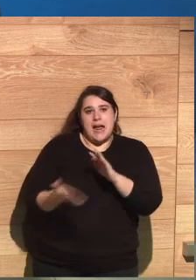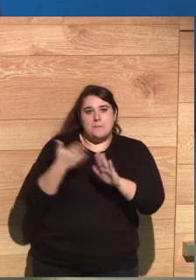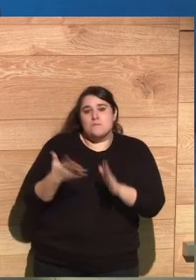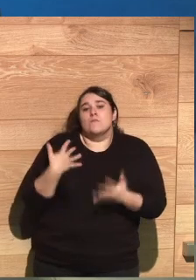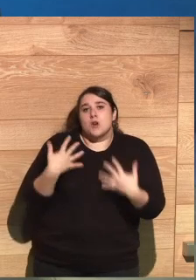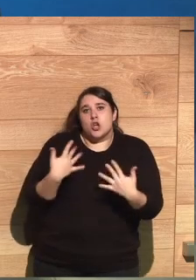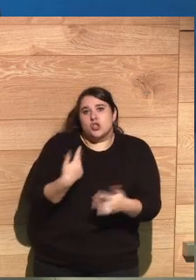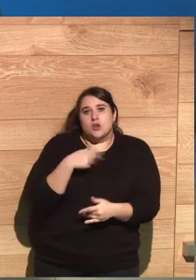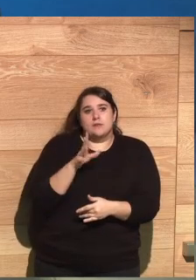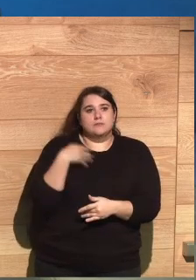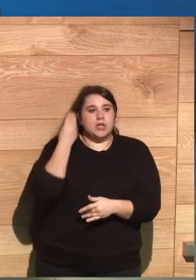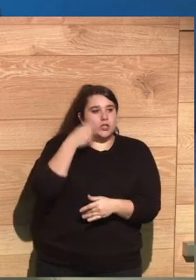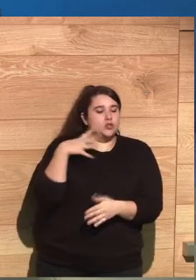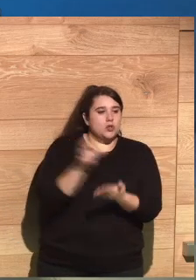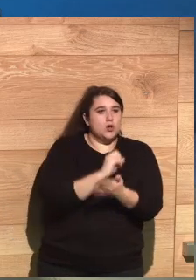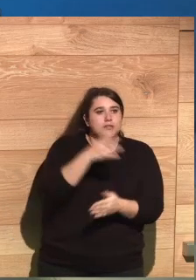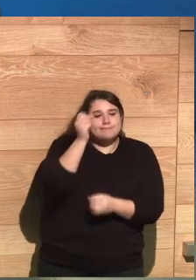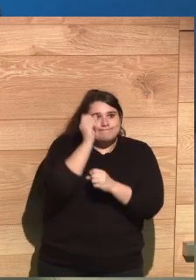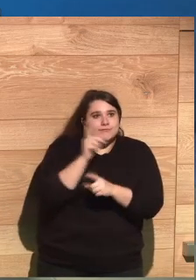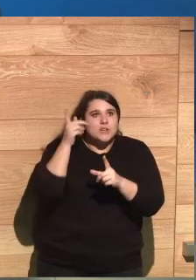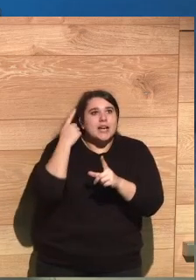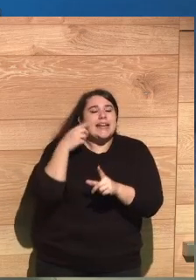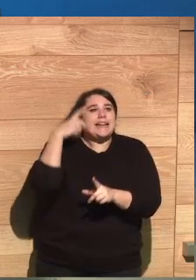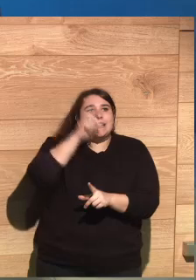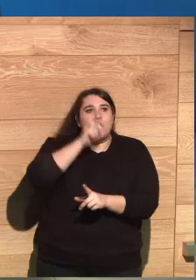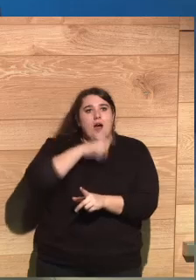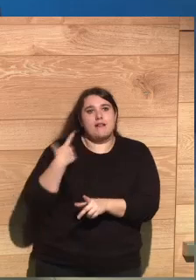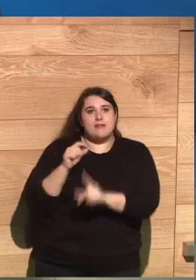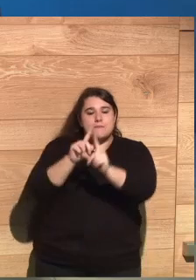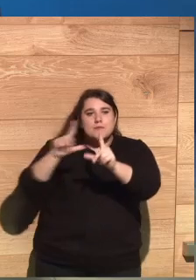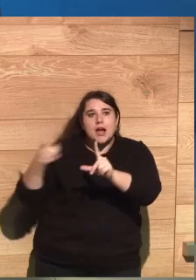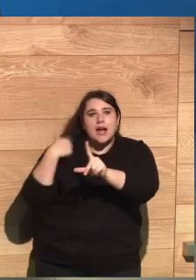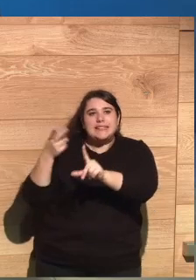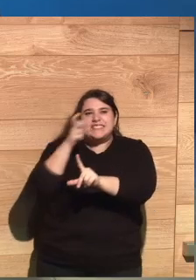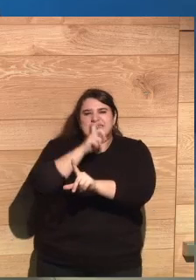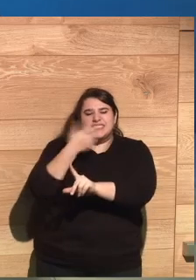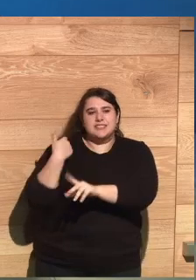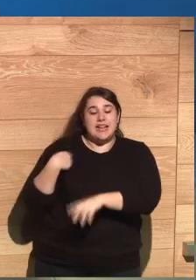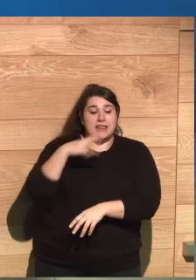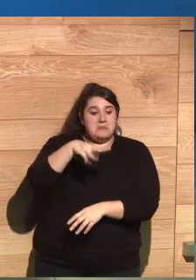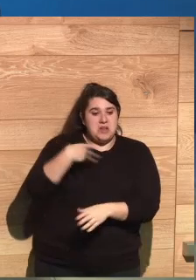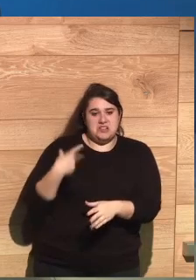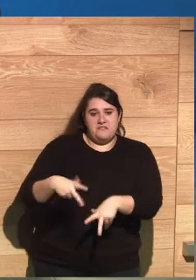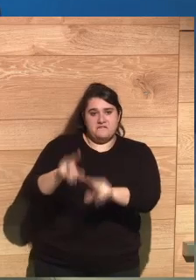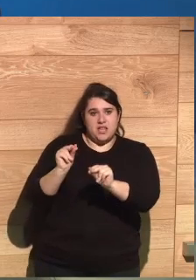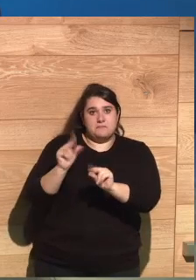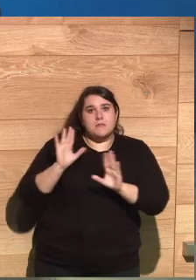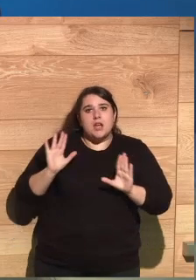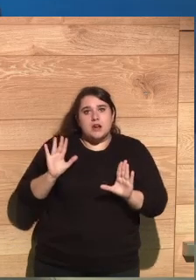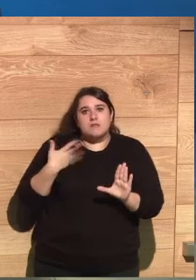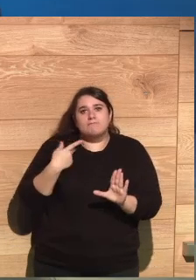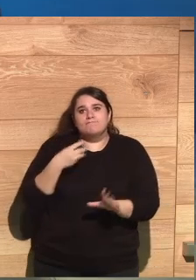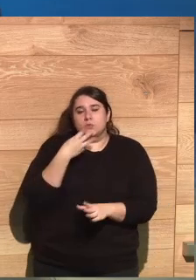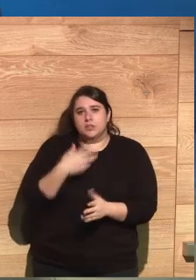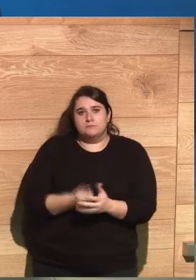imagen de George Bush aterrizando en el portaaviones y declarando la guerra terminada en 3 meses, ¿no? Bueno, a